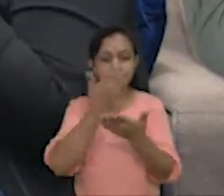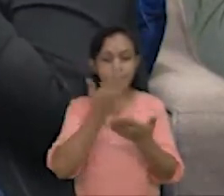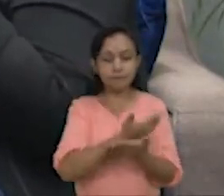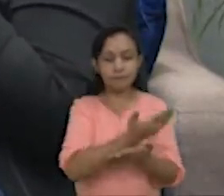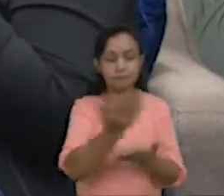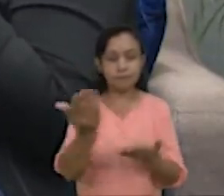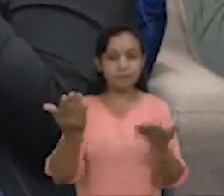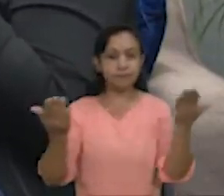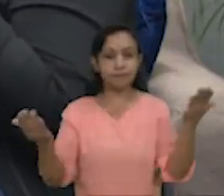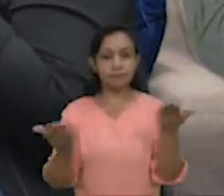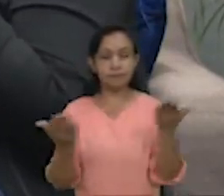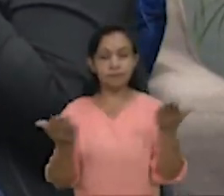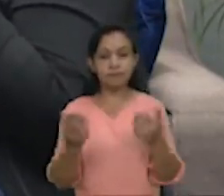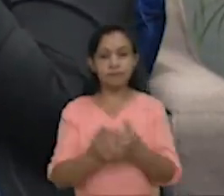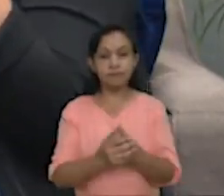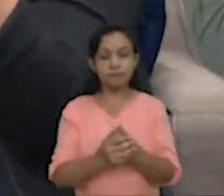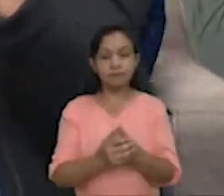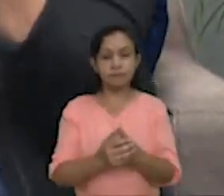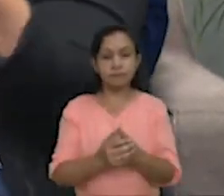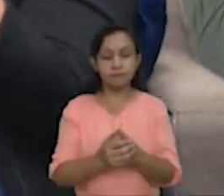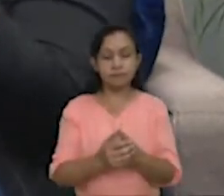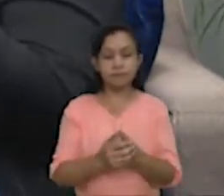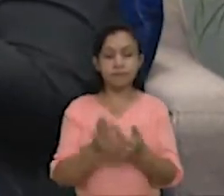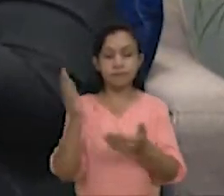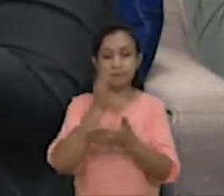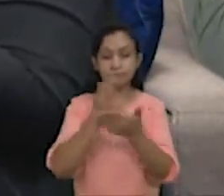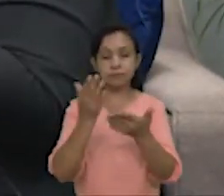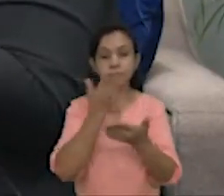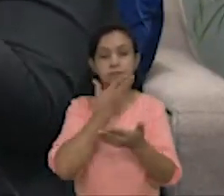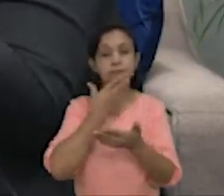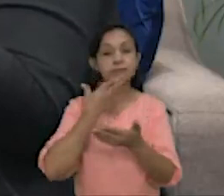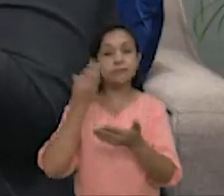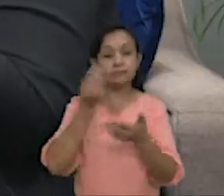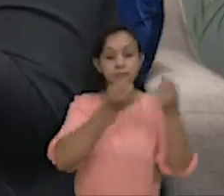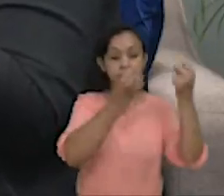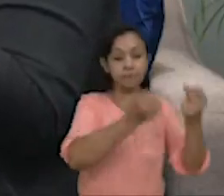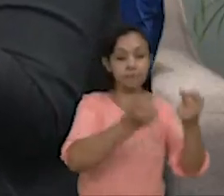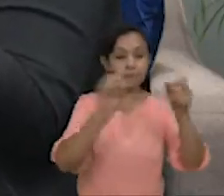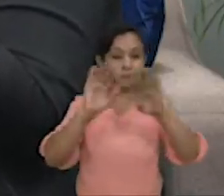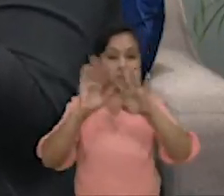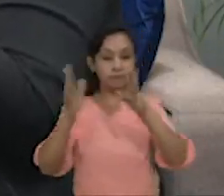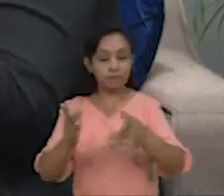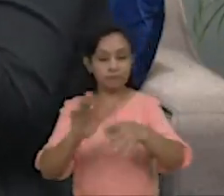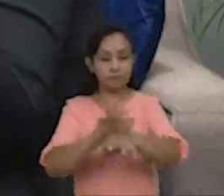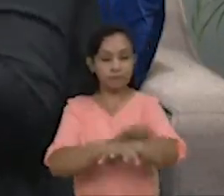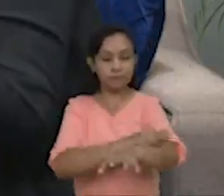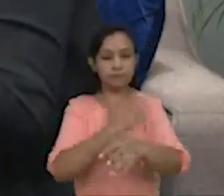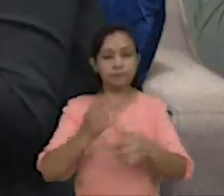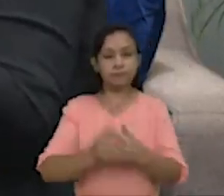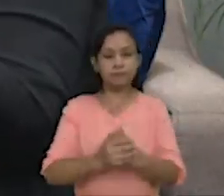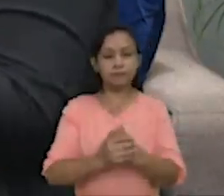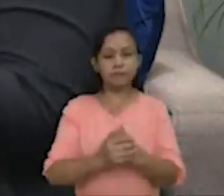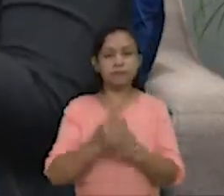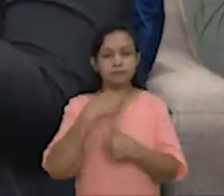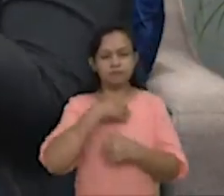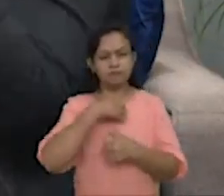estudiantes era que muchas veces los muchachos y las chavalas se sienten que van a resolver los problemas del